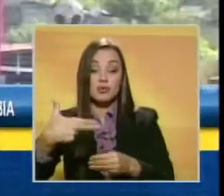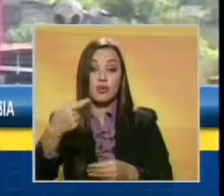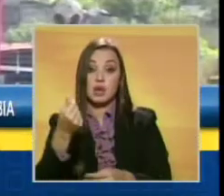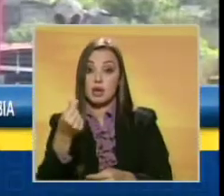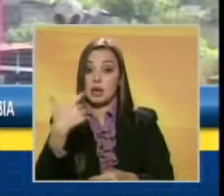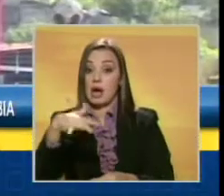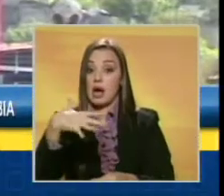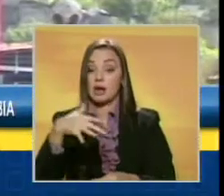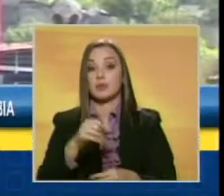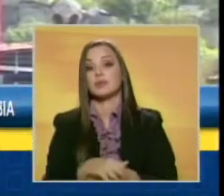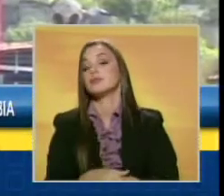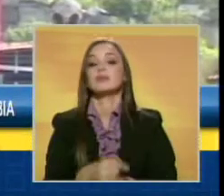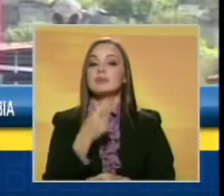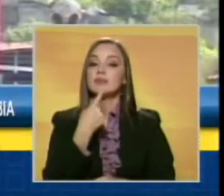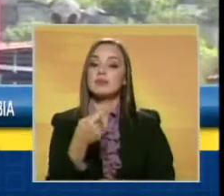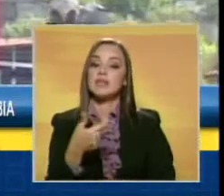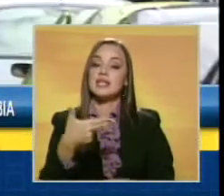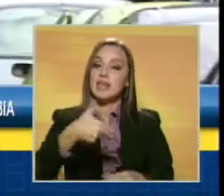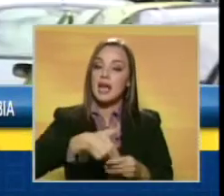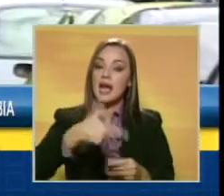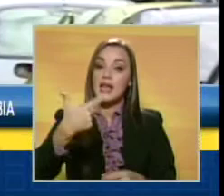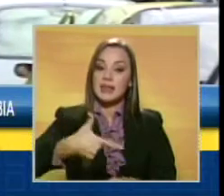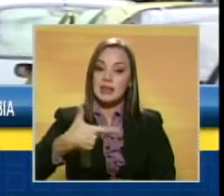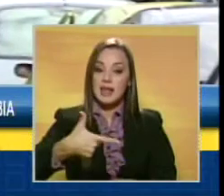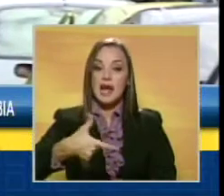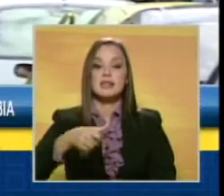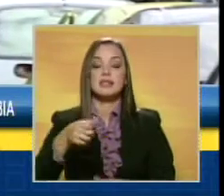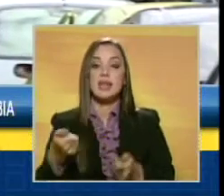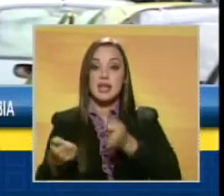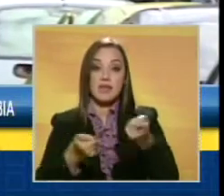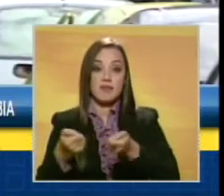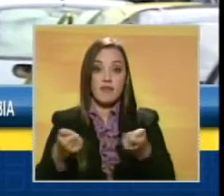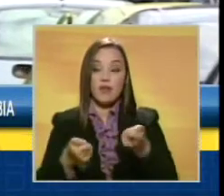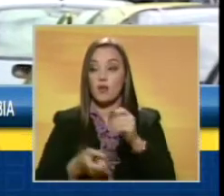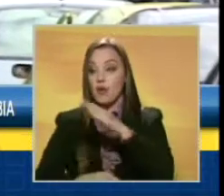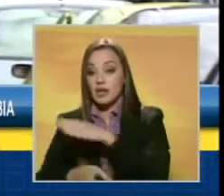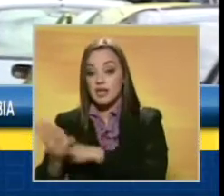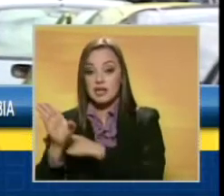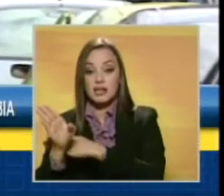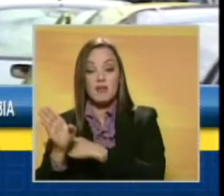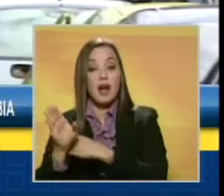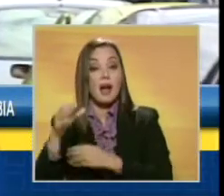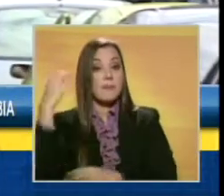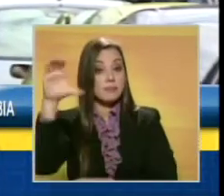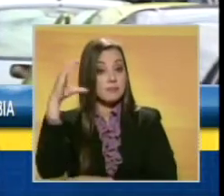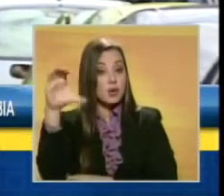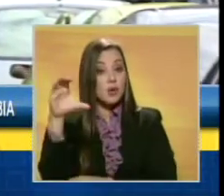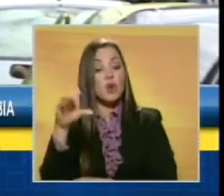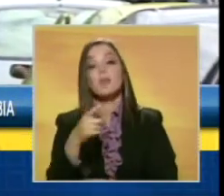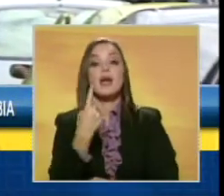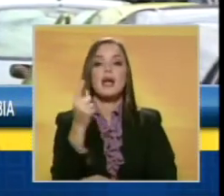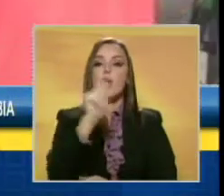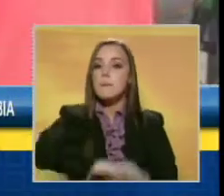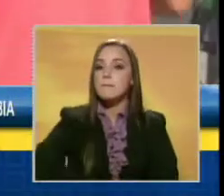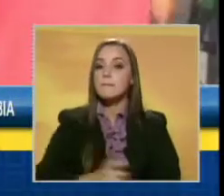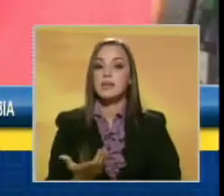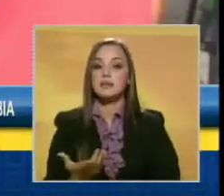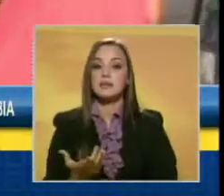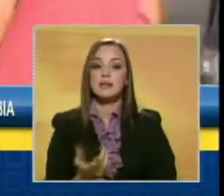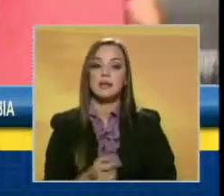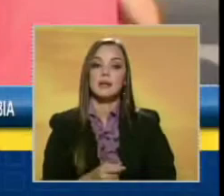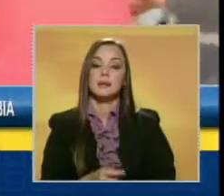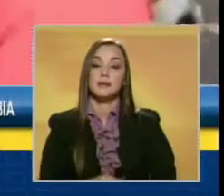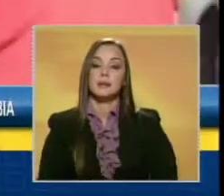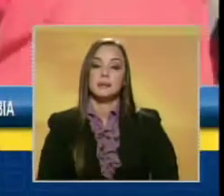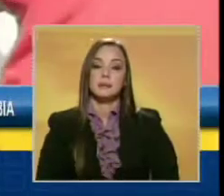de movilidad para taxi y vehículos particulares desde esa región al norte de Santander será mensual y no aplica para el transporte